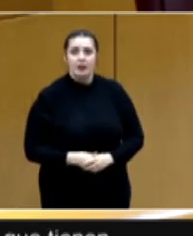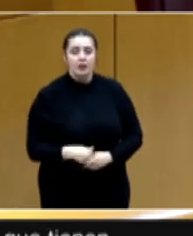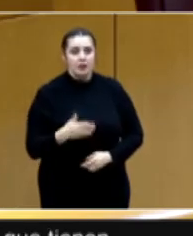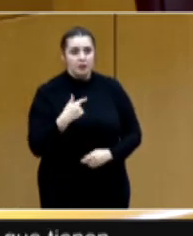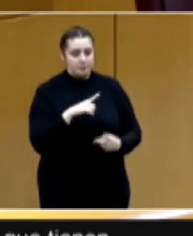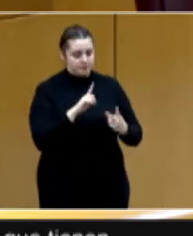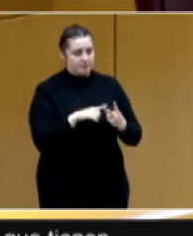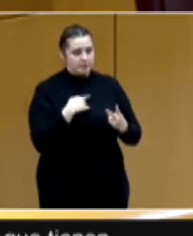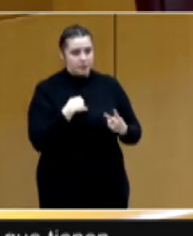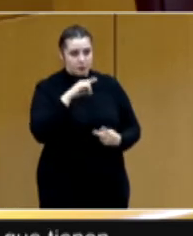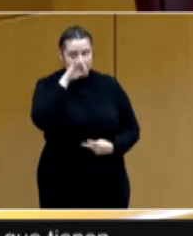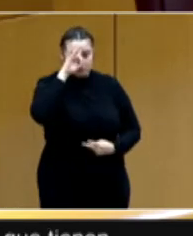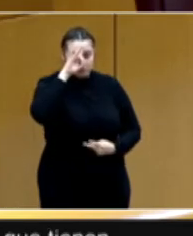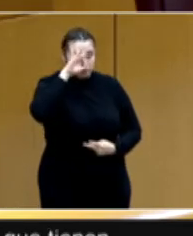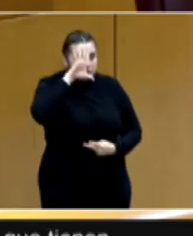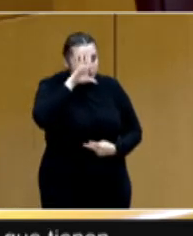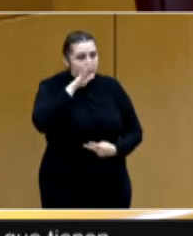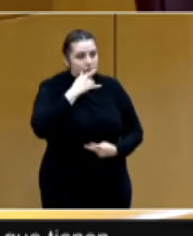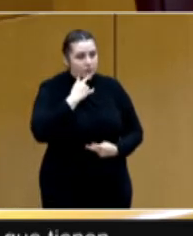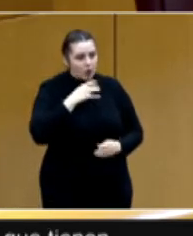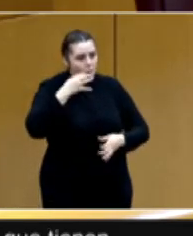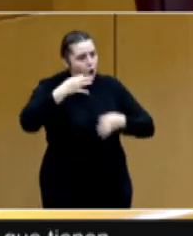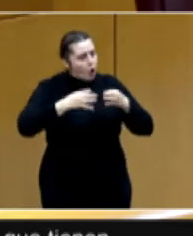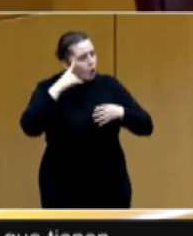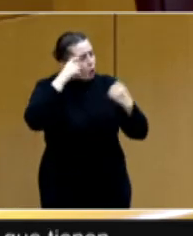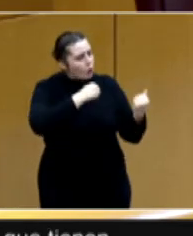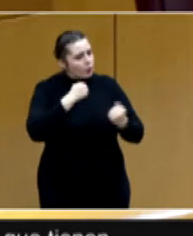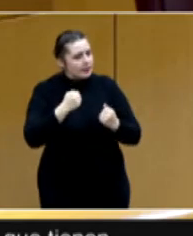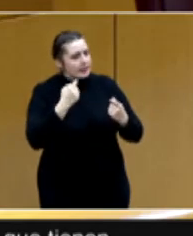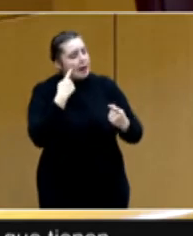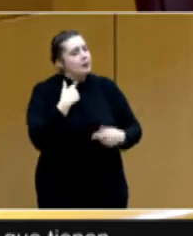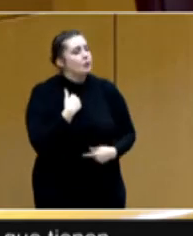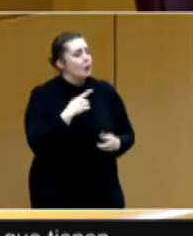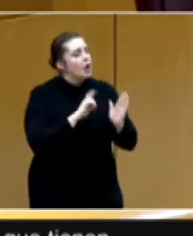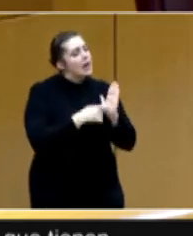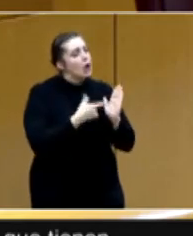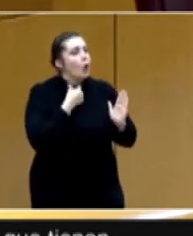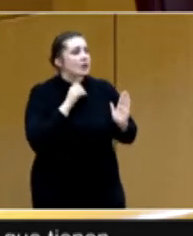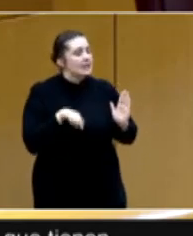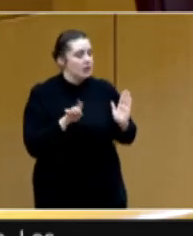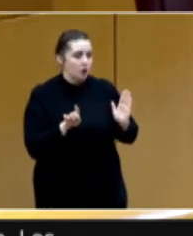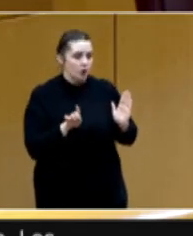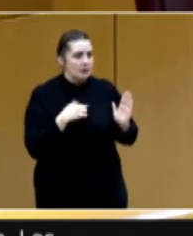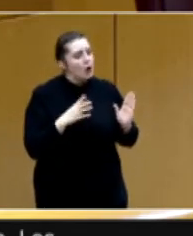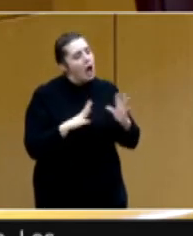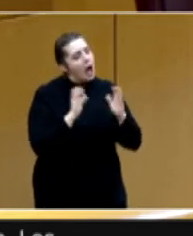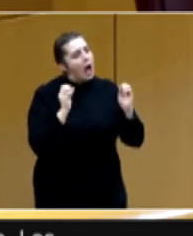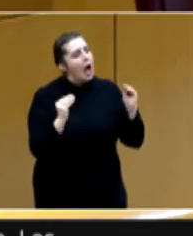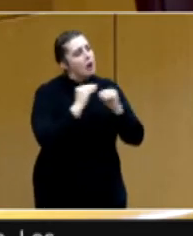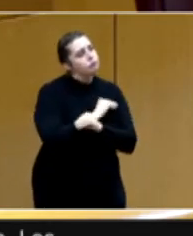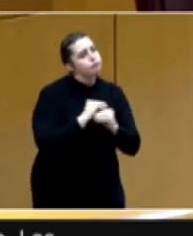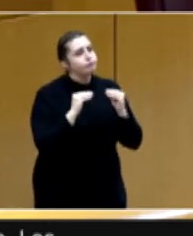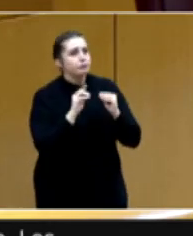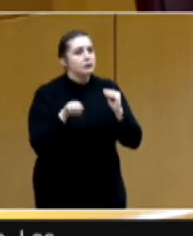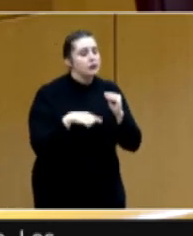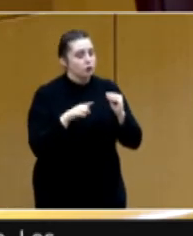que los juristas nos acerquemos a esta ley diciendo si me gusta o no me gusta si estoy de acuerdo o no estoy de acuerdo